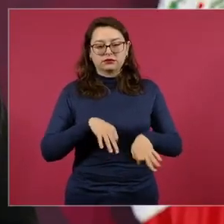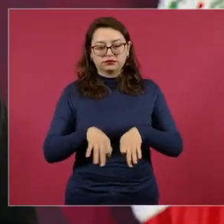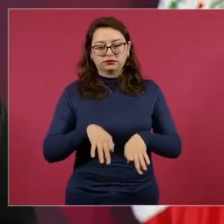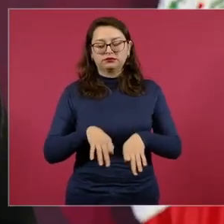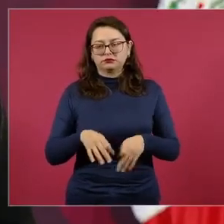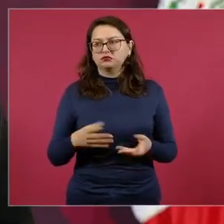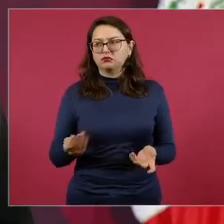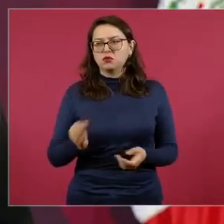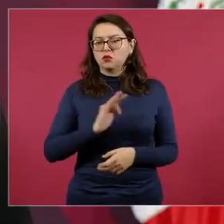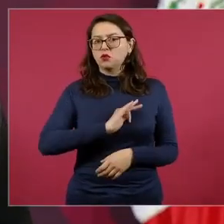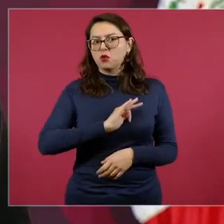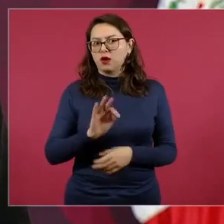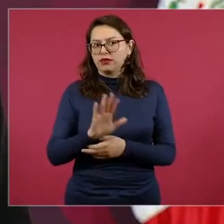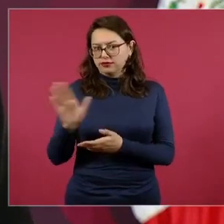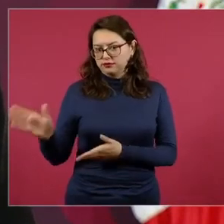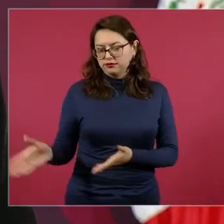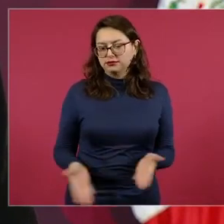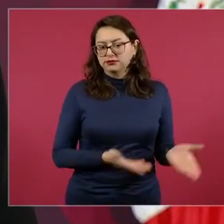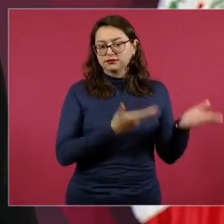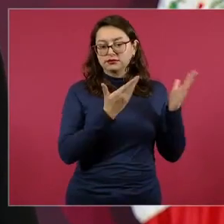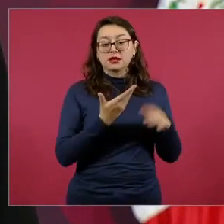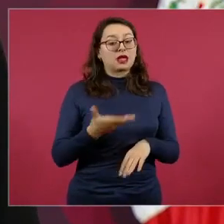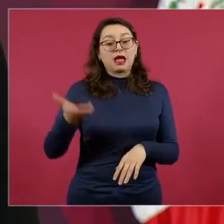Antes no había esa posibilidad.